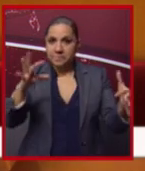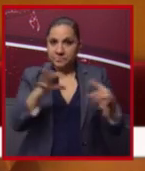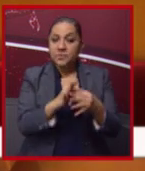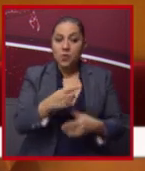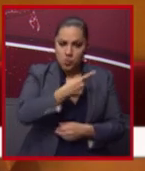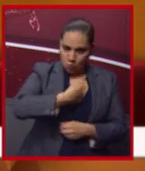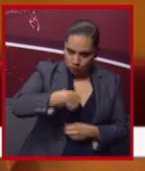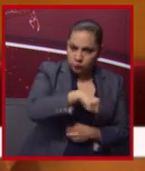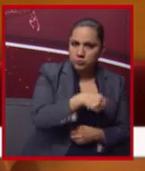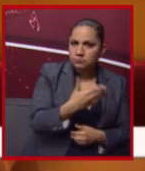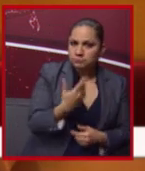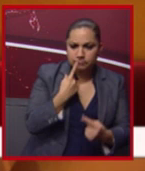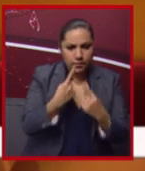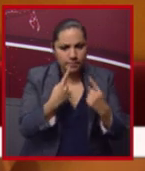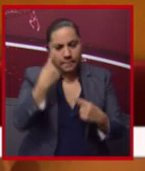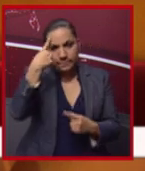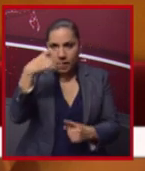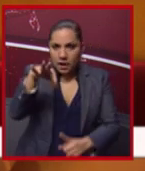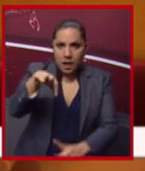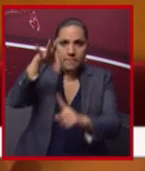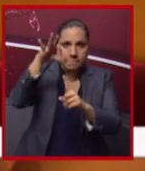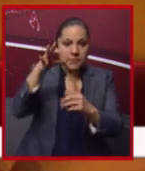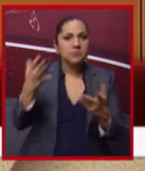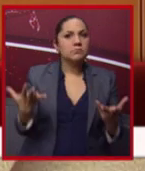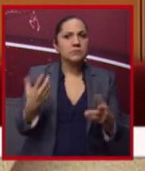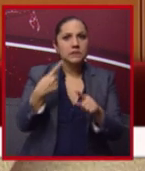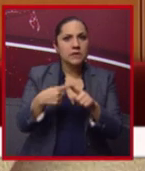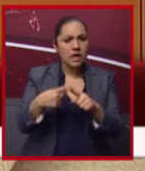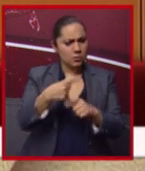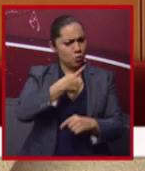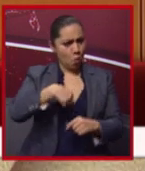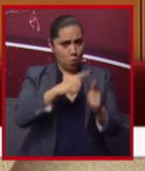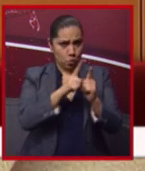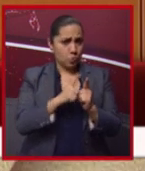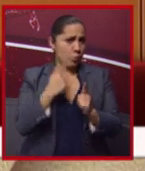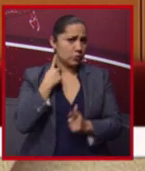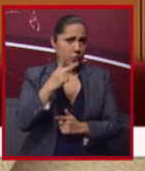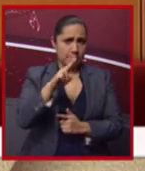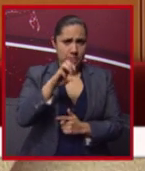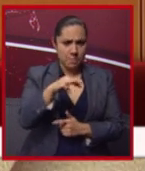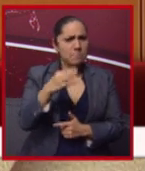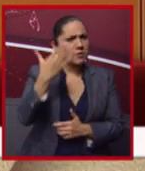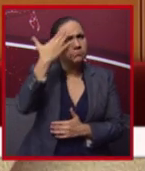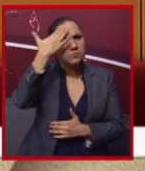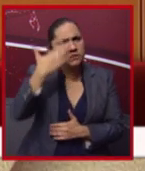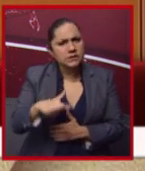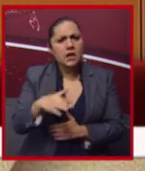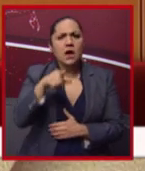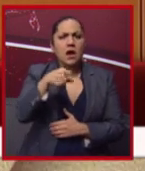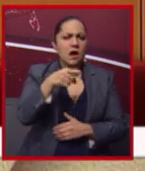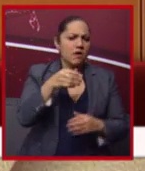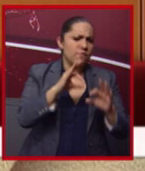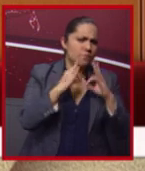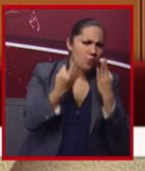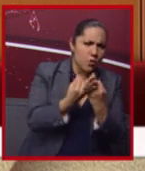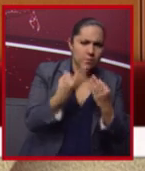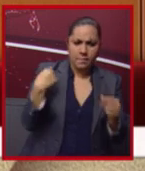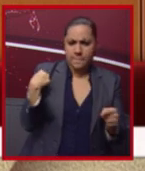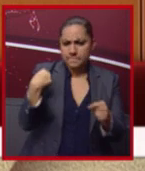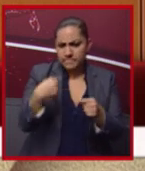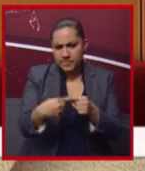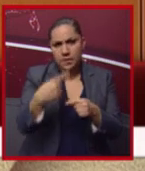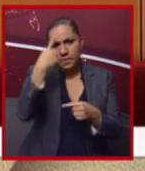Verde Ecologista de México no tenemos la menor duda que este procedimiento de selección